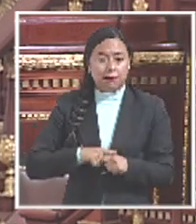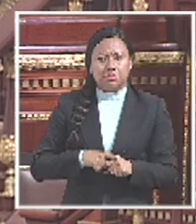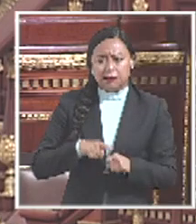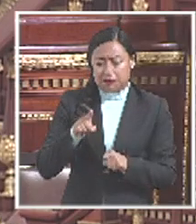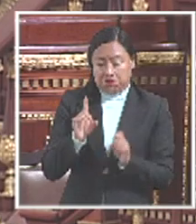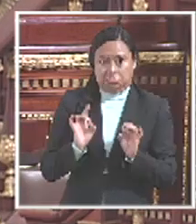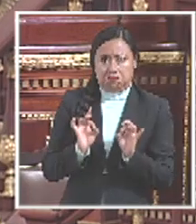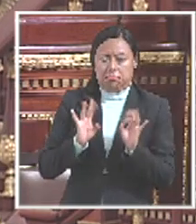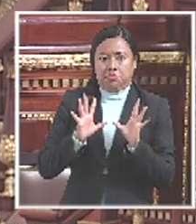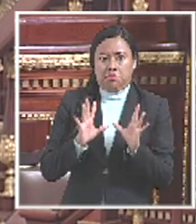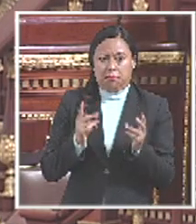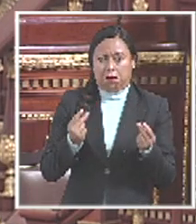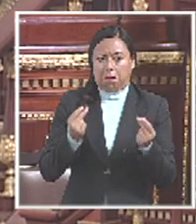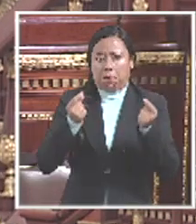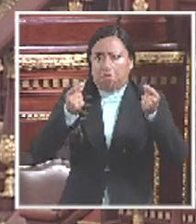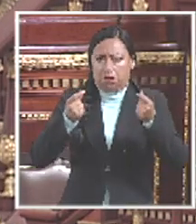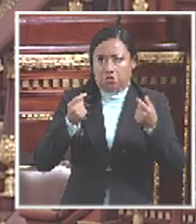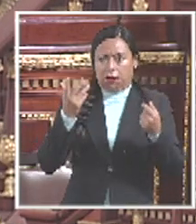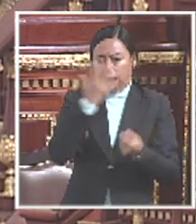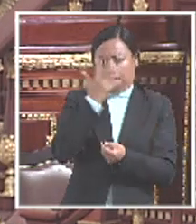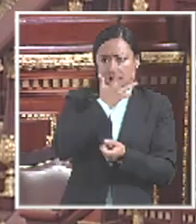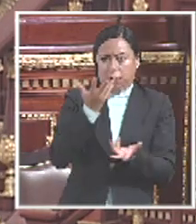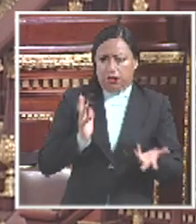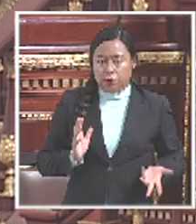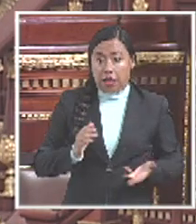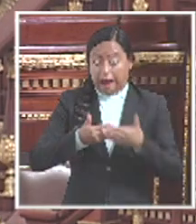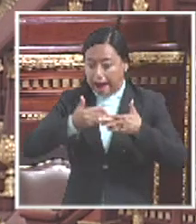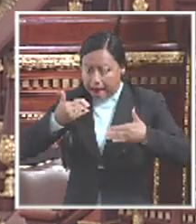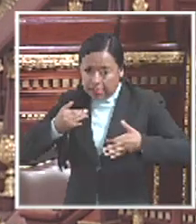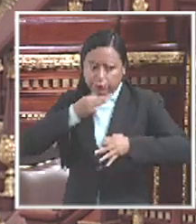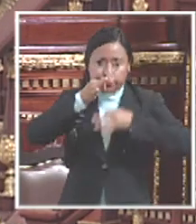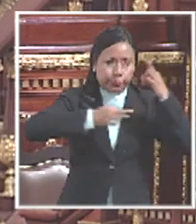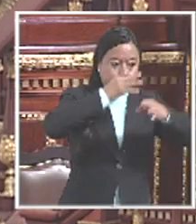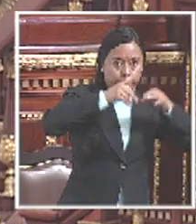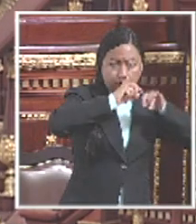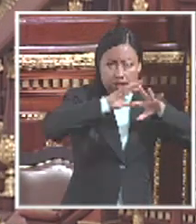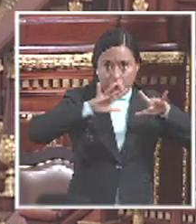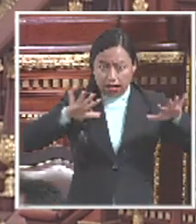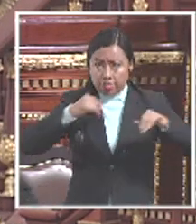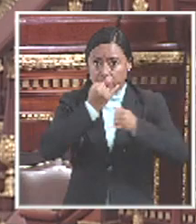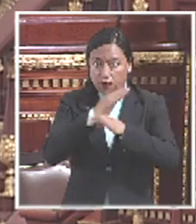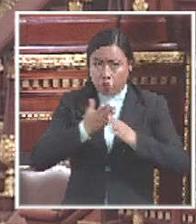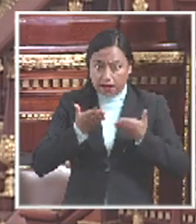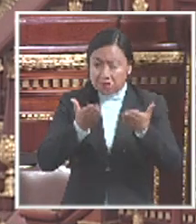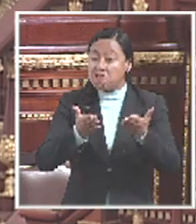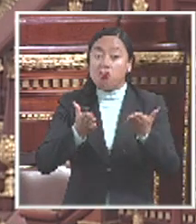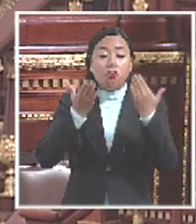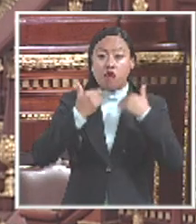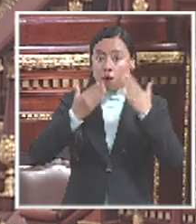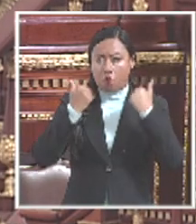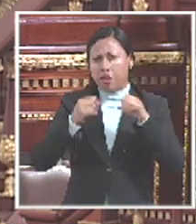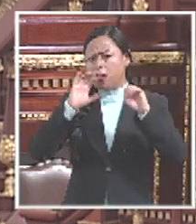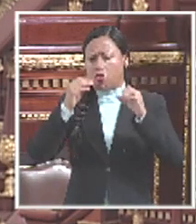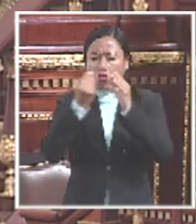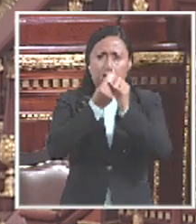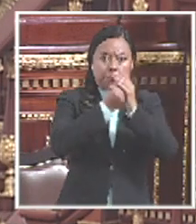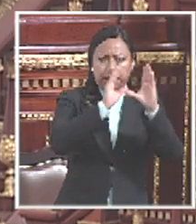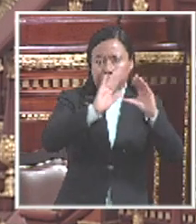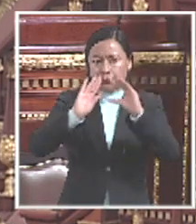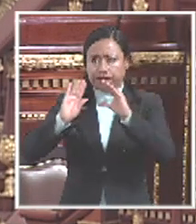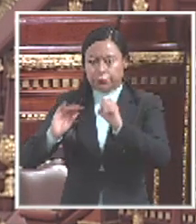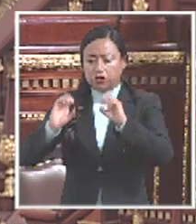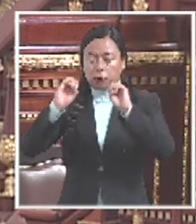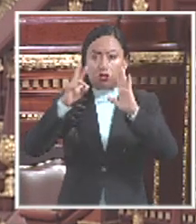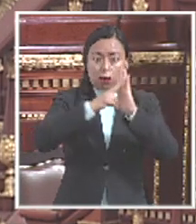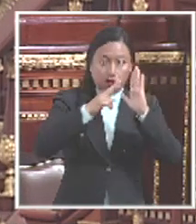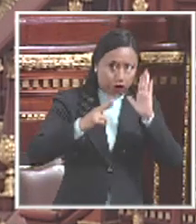brusca y sin una buena campaña de difusión informativa. sin capacitación, sin reglas